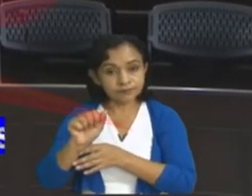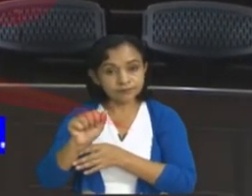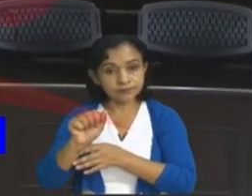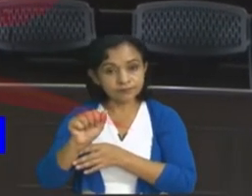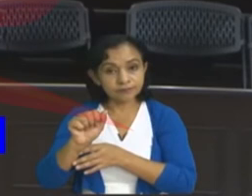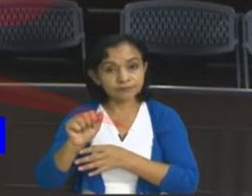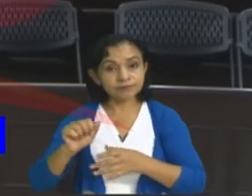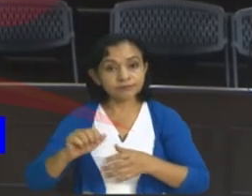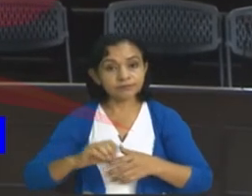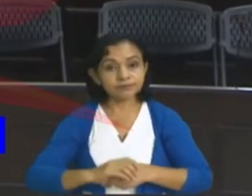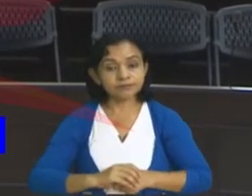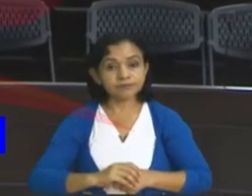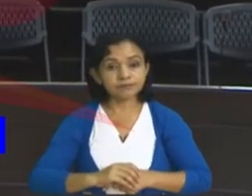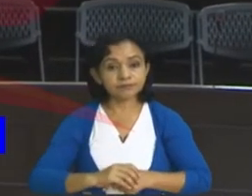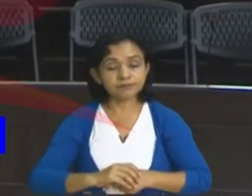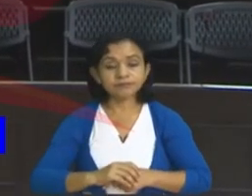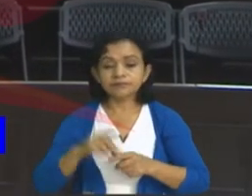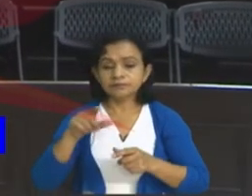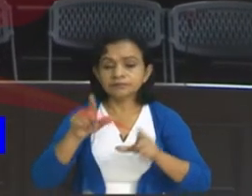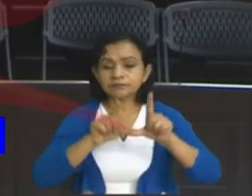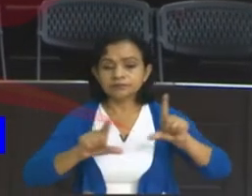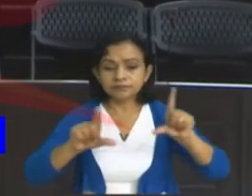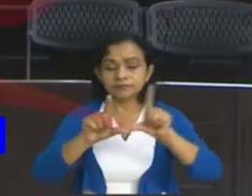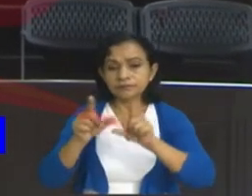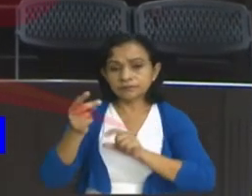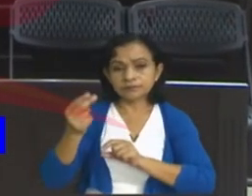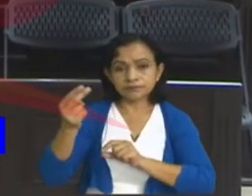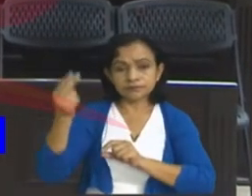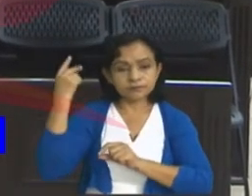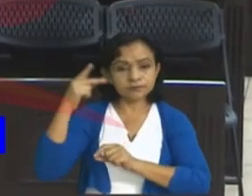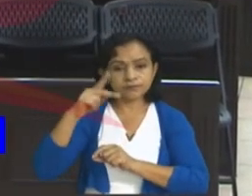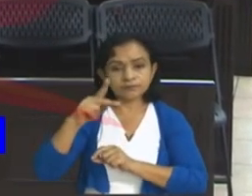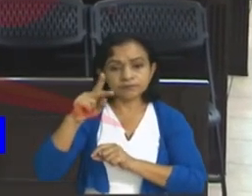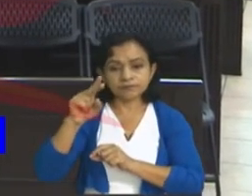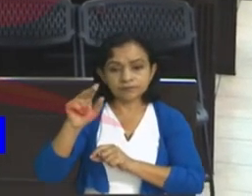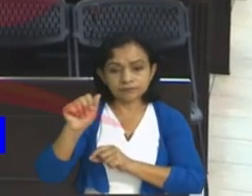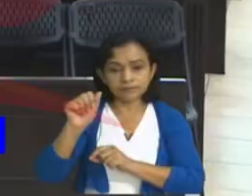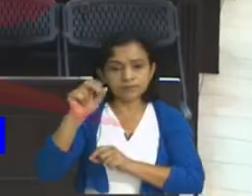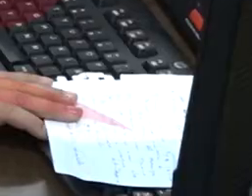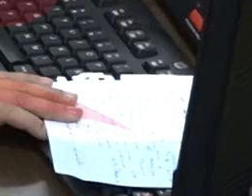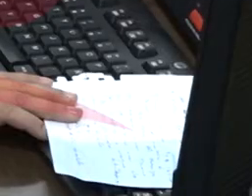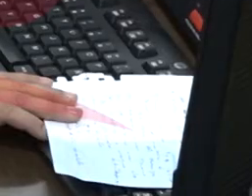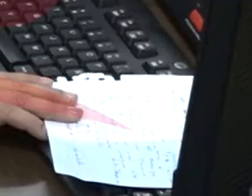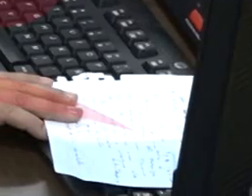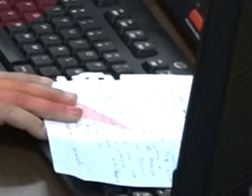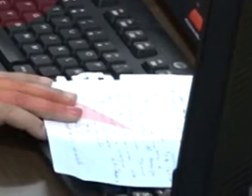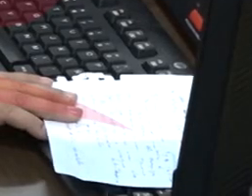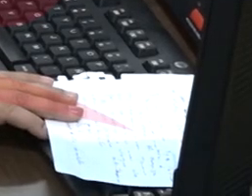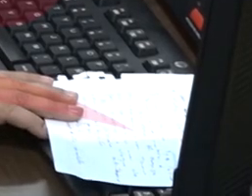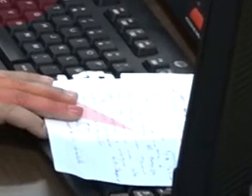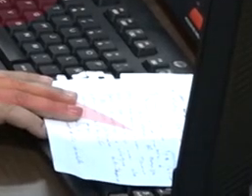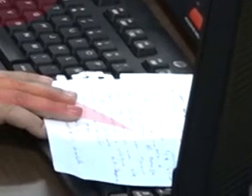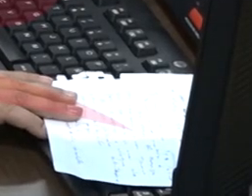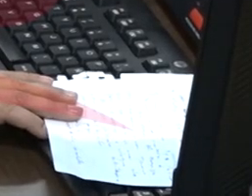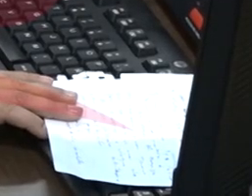362, que fueron asesinados un 27 de febrero de 1983. Hoy nosotros los jóvenes recordamos